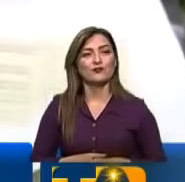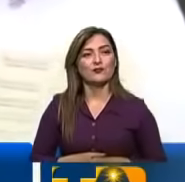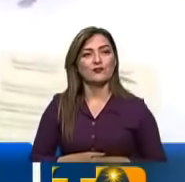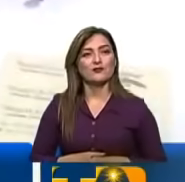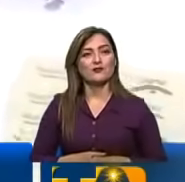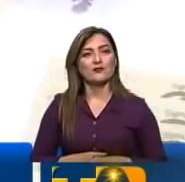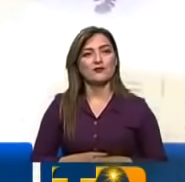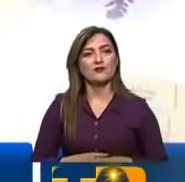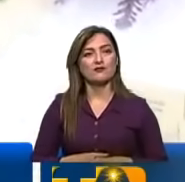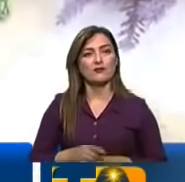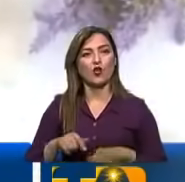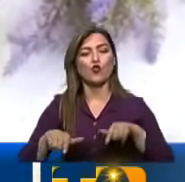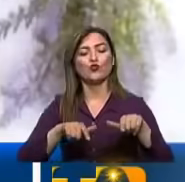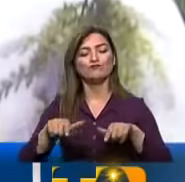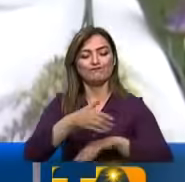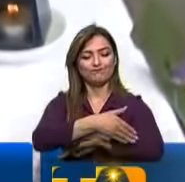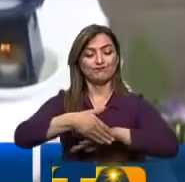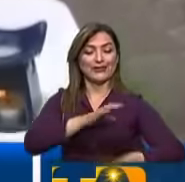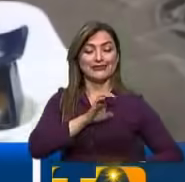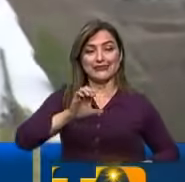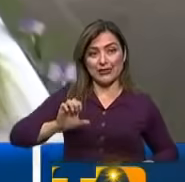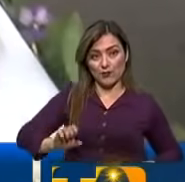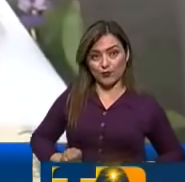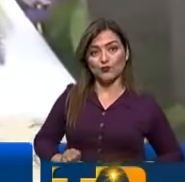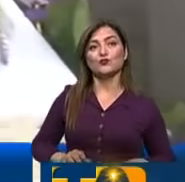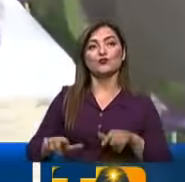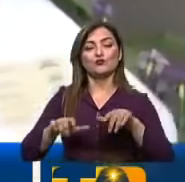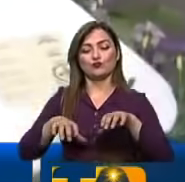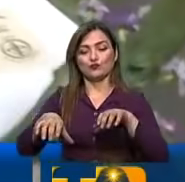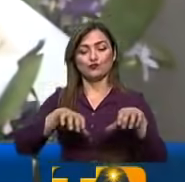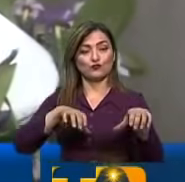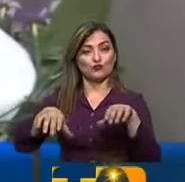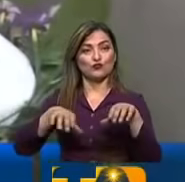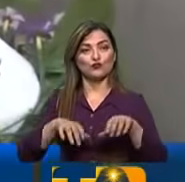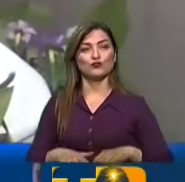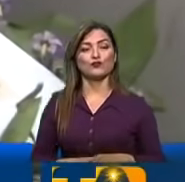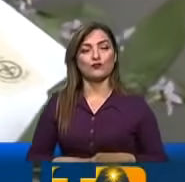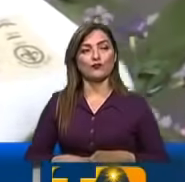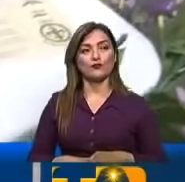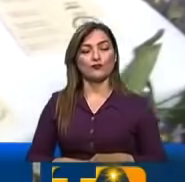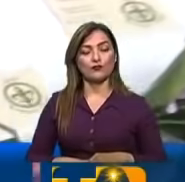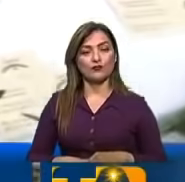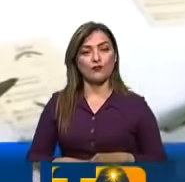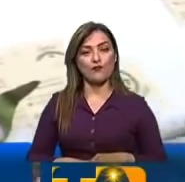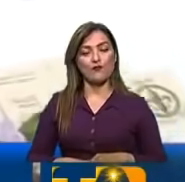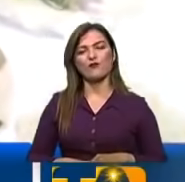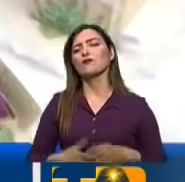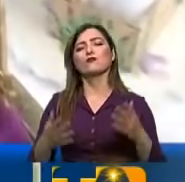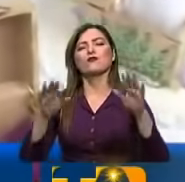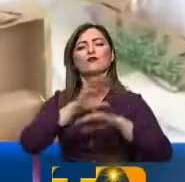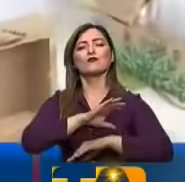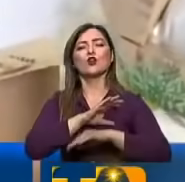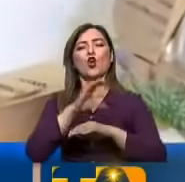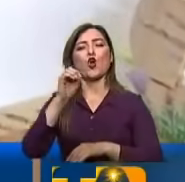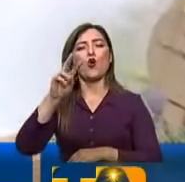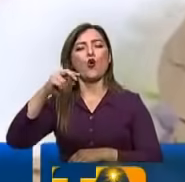la República del Salvador, en un espacio coordinado con la unidad con Quito. Perfecto, vamos en